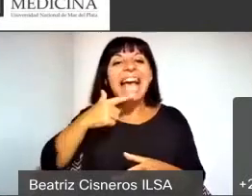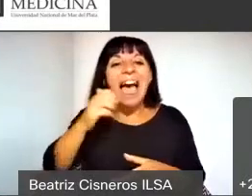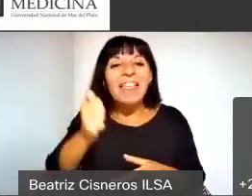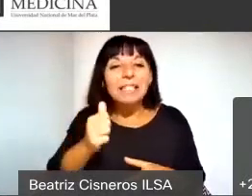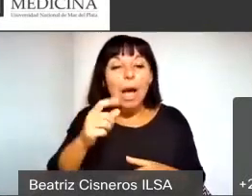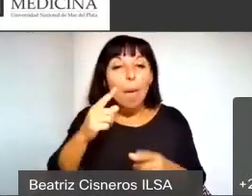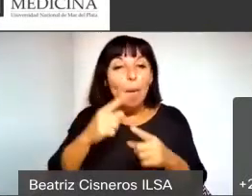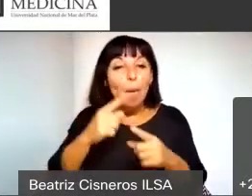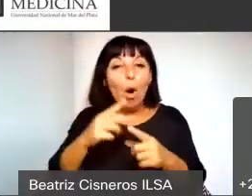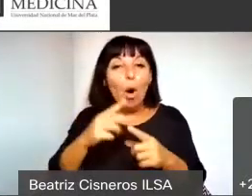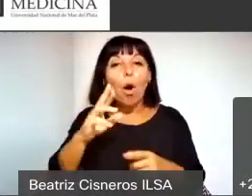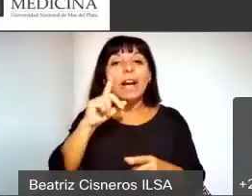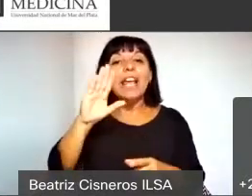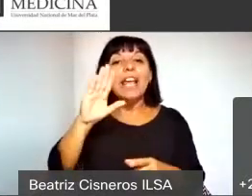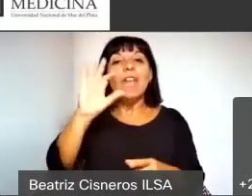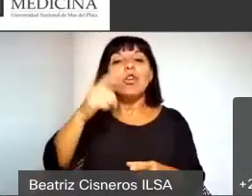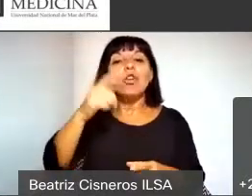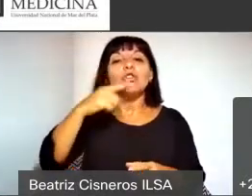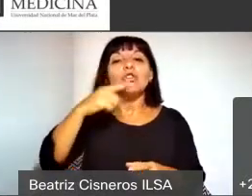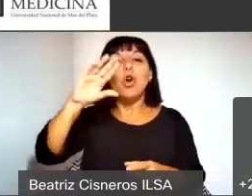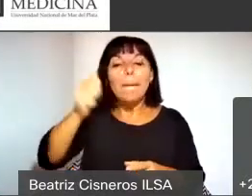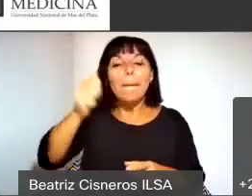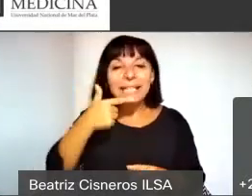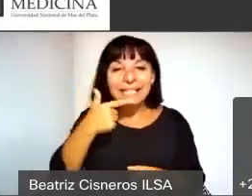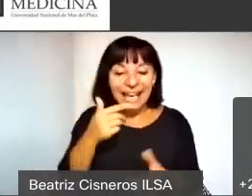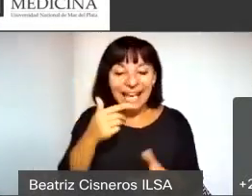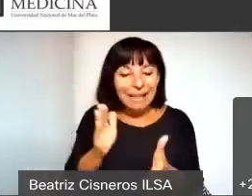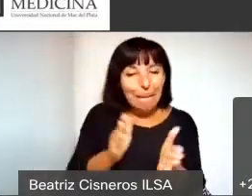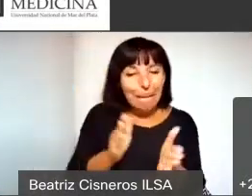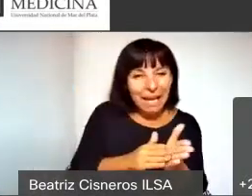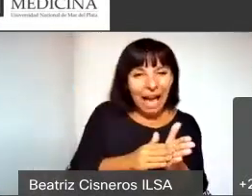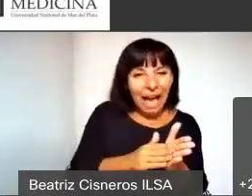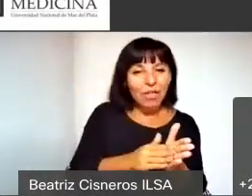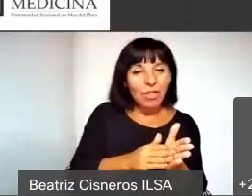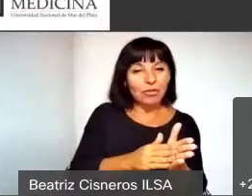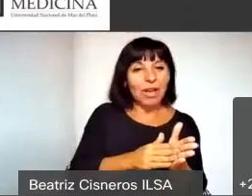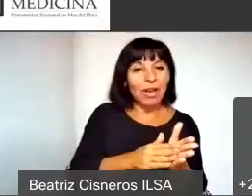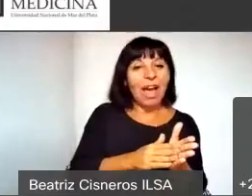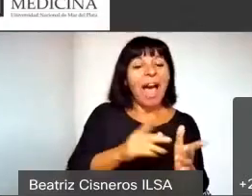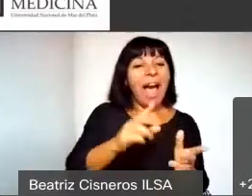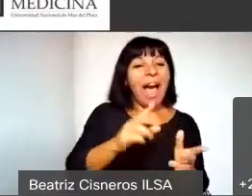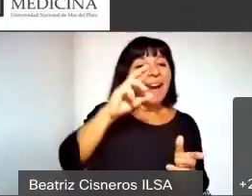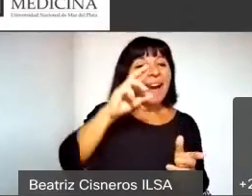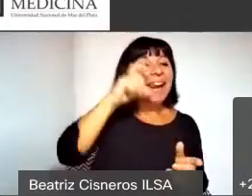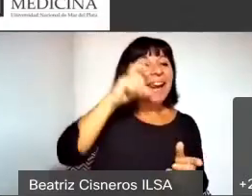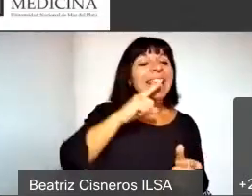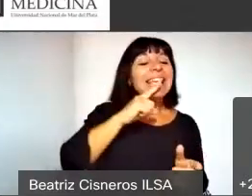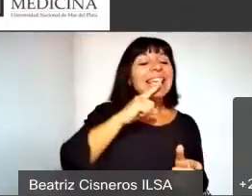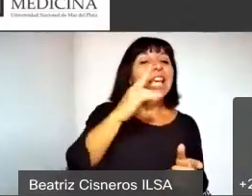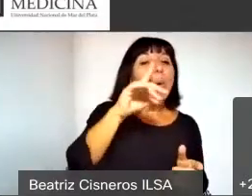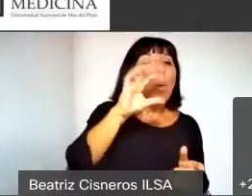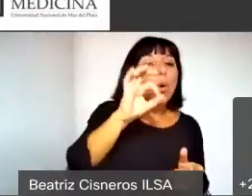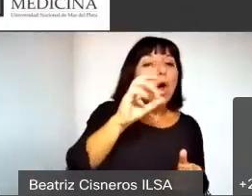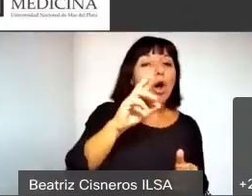adheridos al retículo endoplásmico rugoso. Van a sintetizarse, en principio, esas